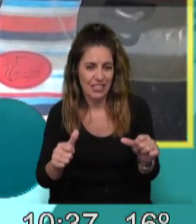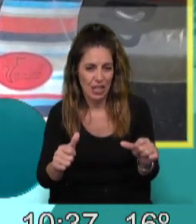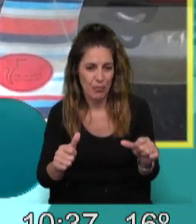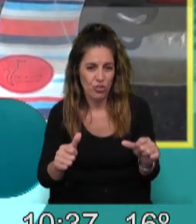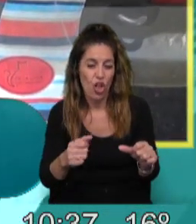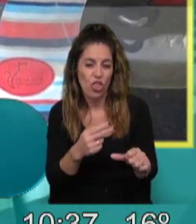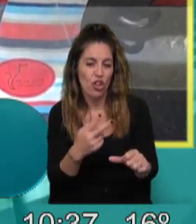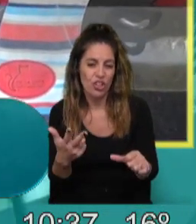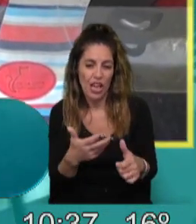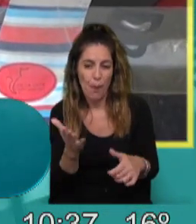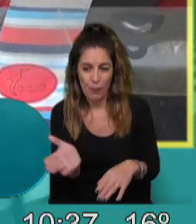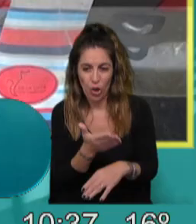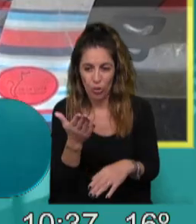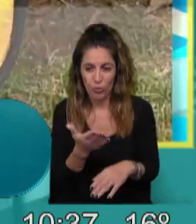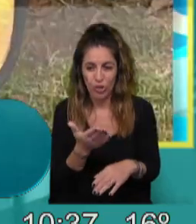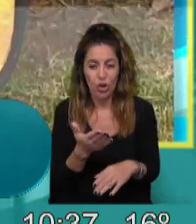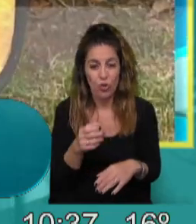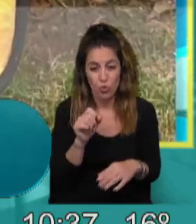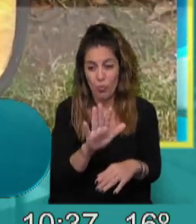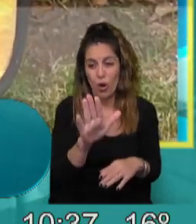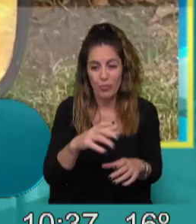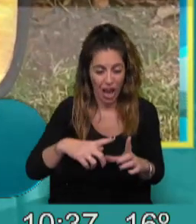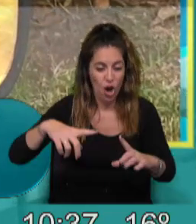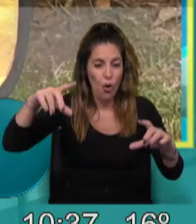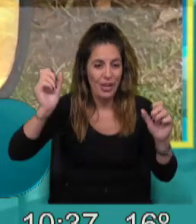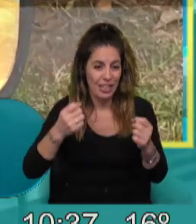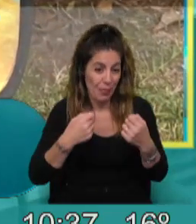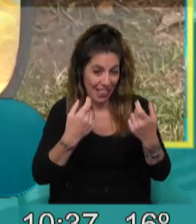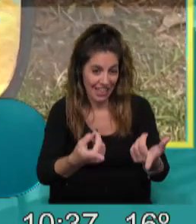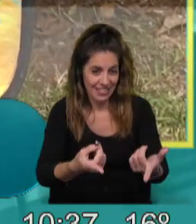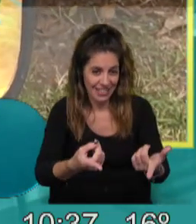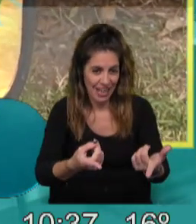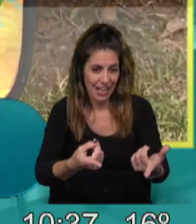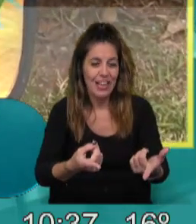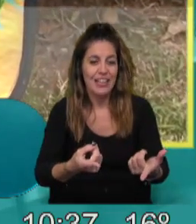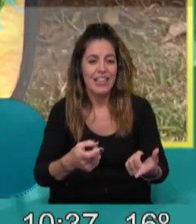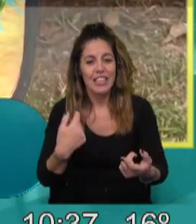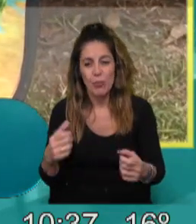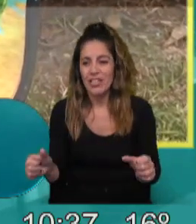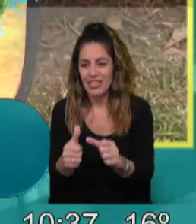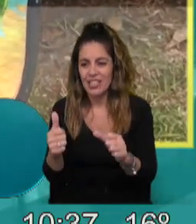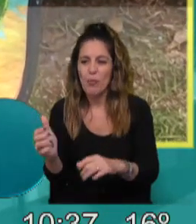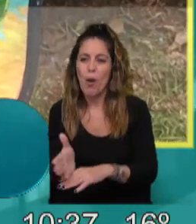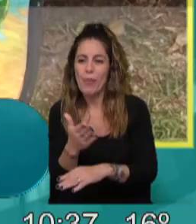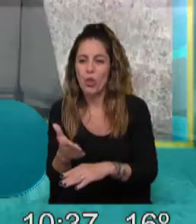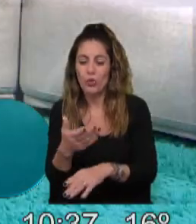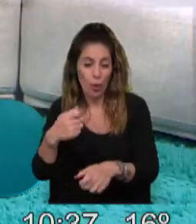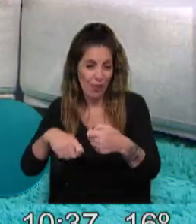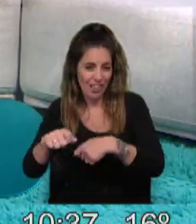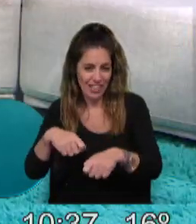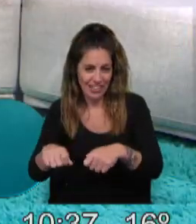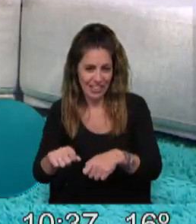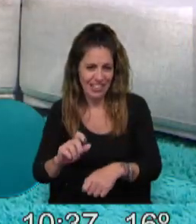propia cometa para que les quede la historia de seguirle dando esa segunda vida al material, y luego ya hacemos los productos para nosotros. ¡Ay, qué